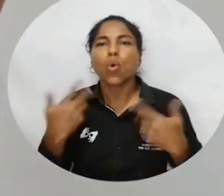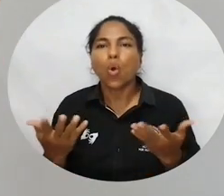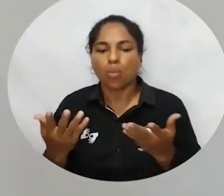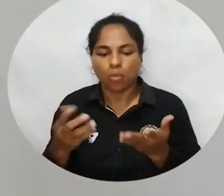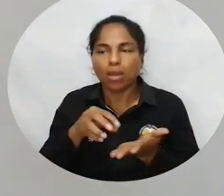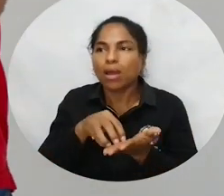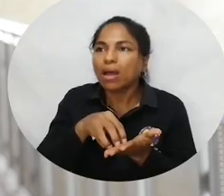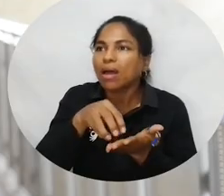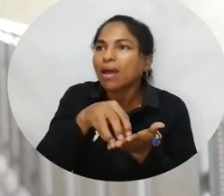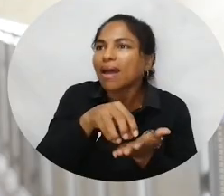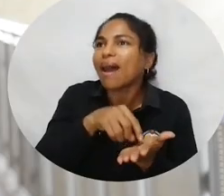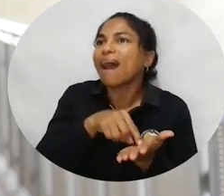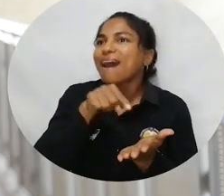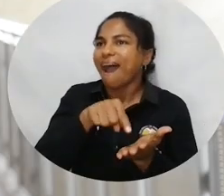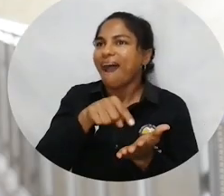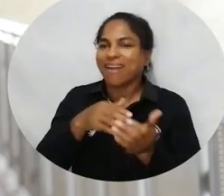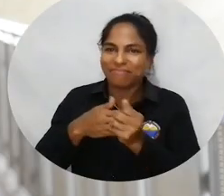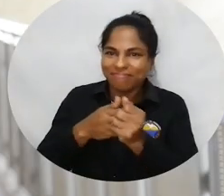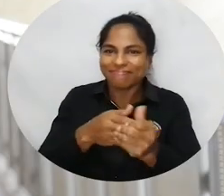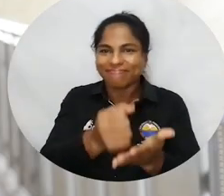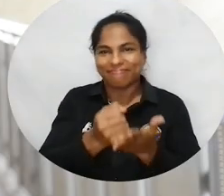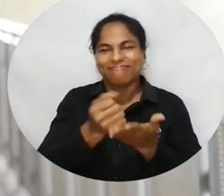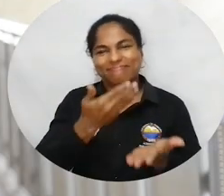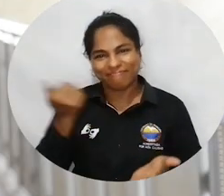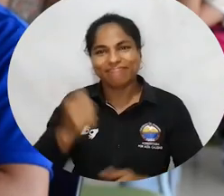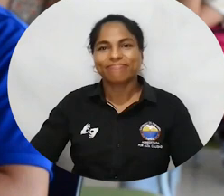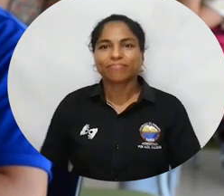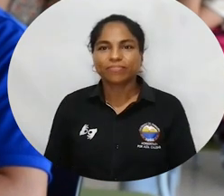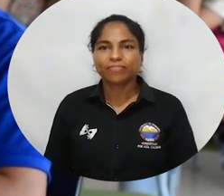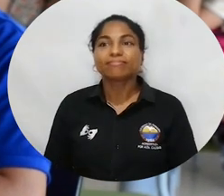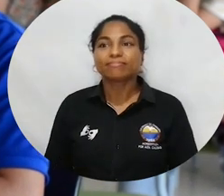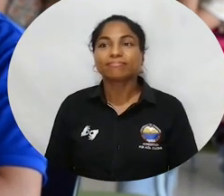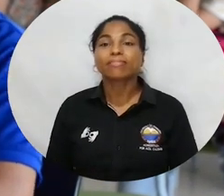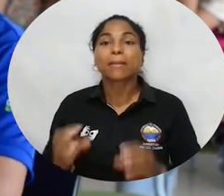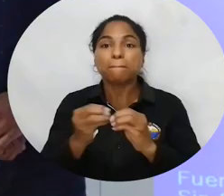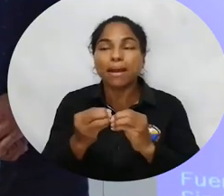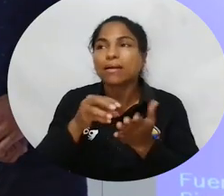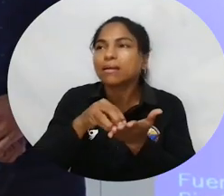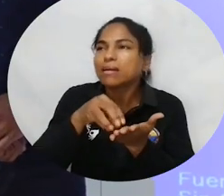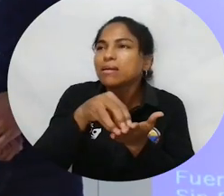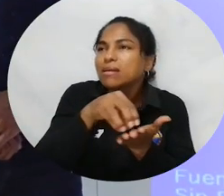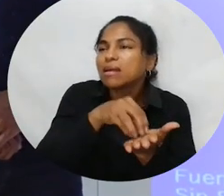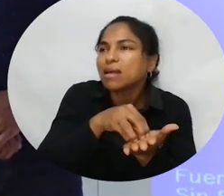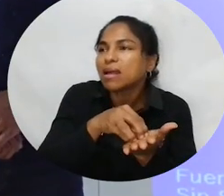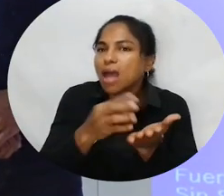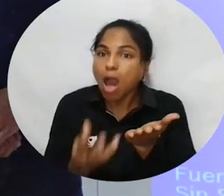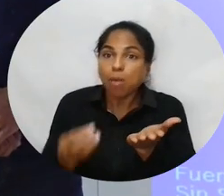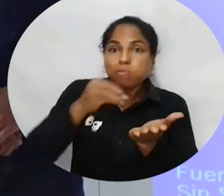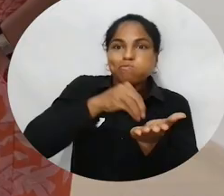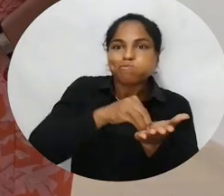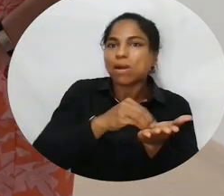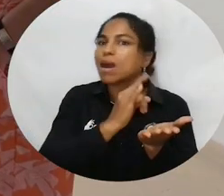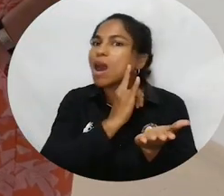saber dónde se encuentran y el camino que deben tomar para el lugar al que quieren llegar. La innovación a futuro de los creadores es adaptarle un sistema